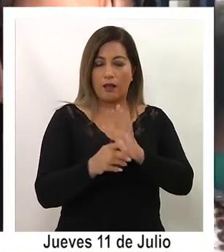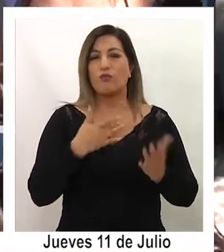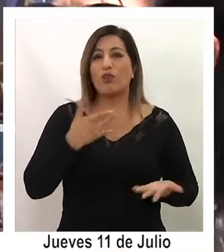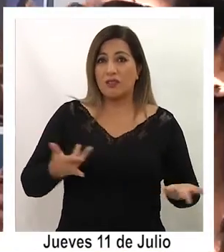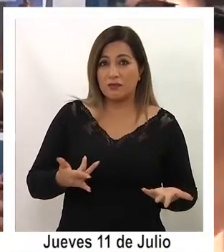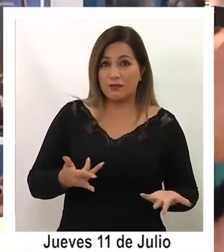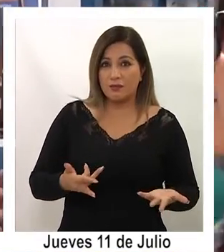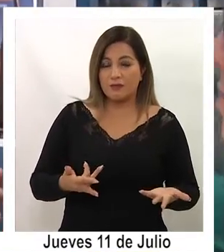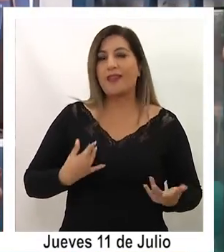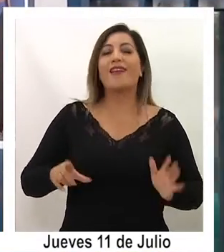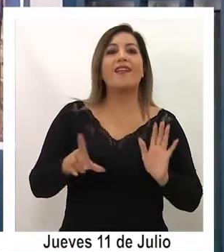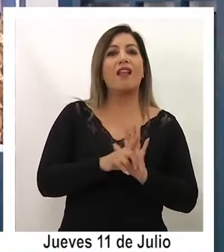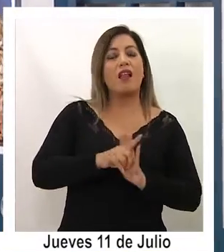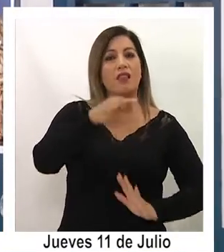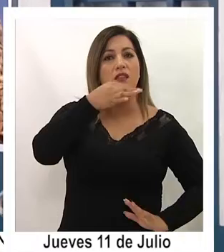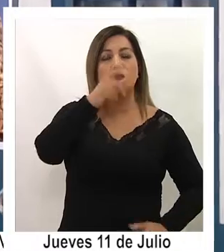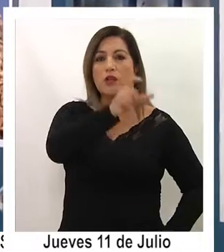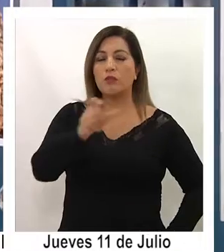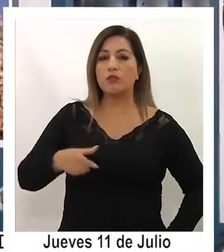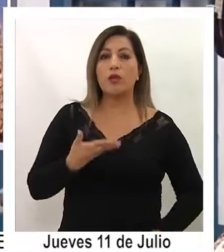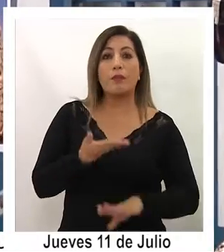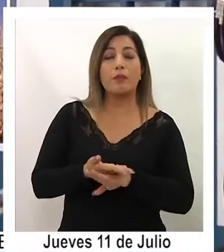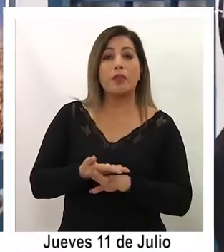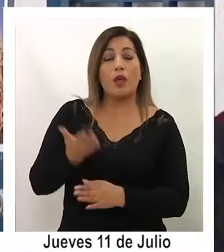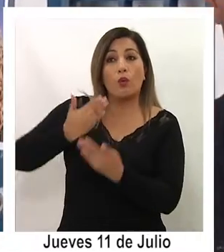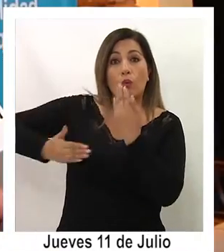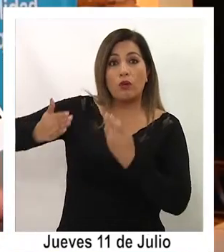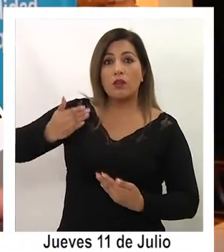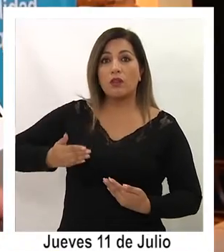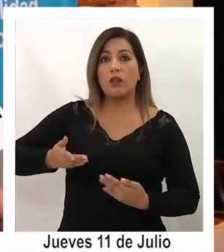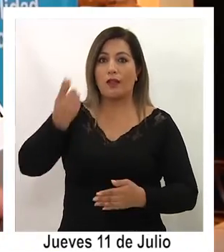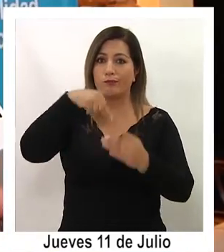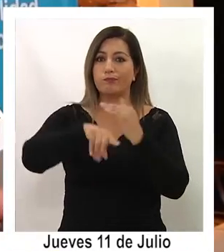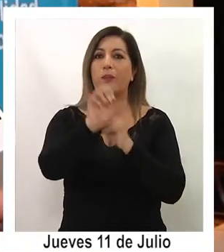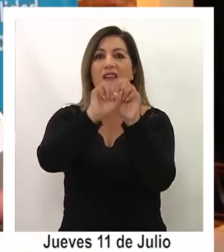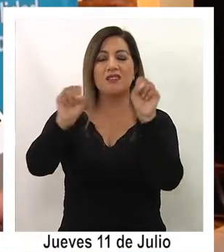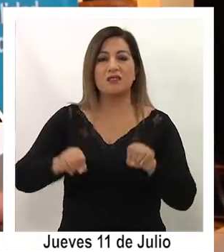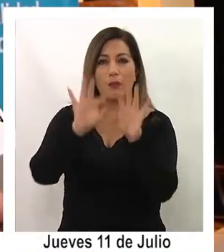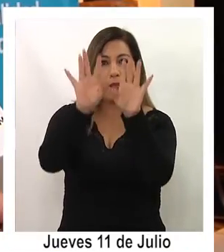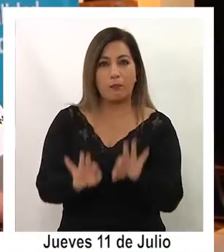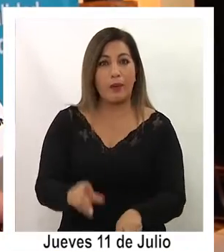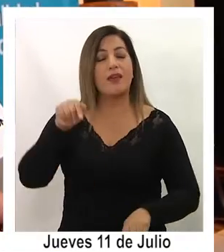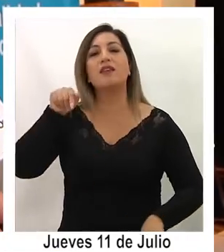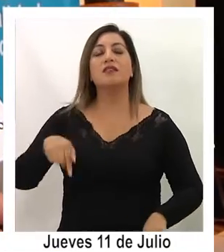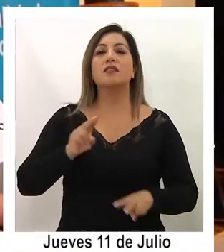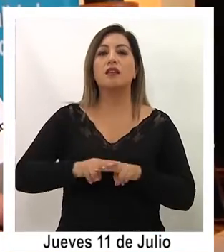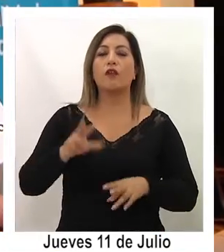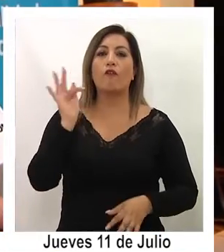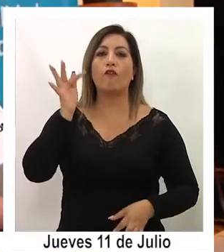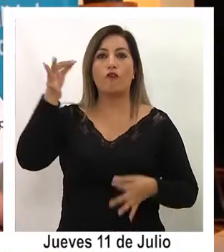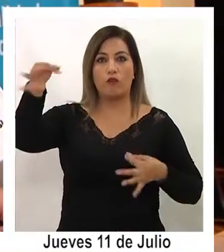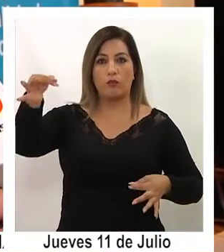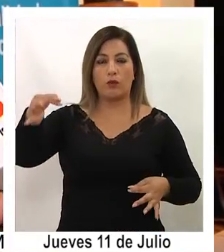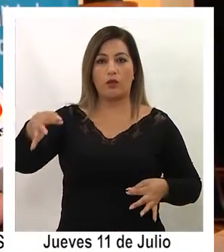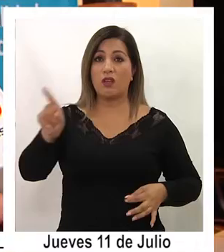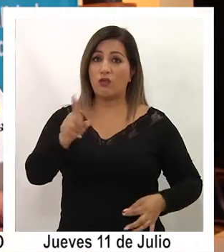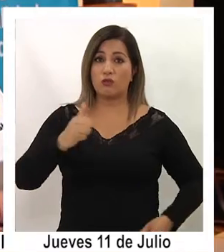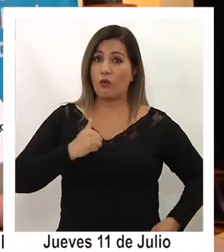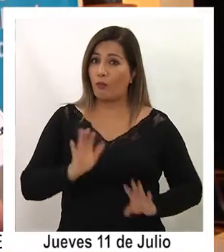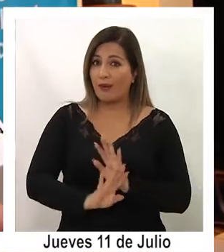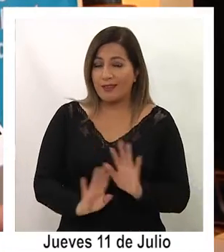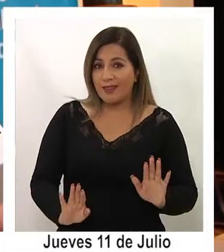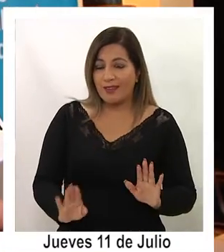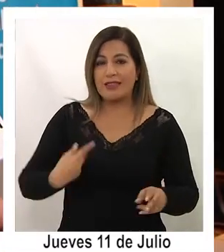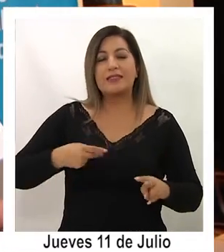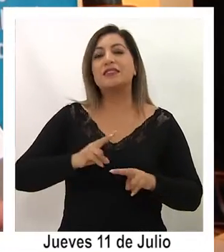porque la ley establece que la persona que solicita refugio tiene que ser ingresado al sistema y tiene que llenar un formulario, y ello no se está cumpliendo,